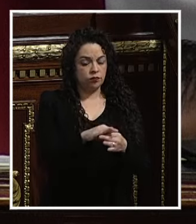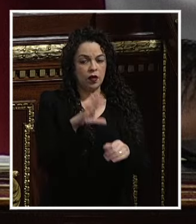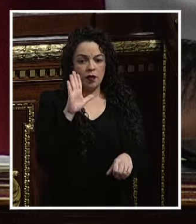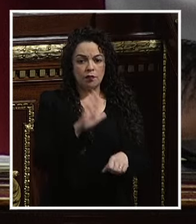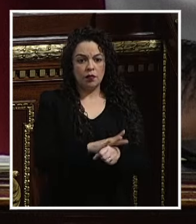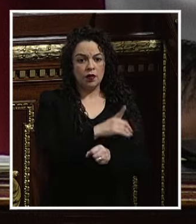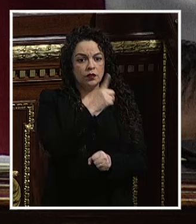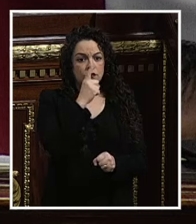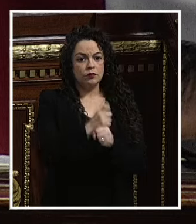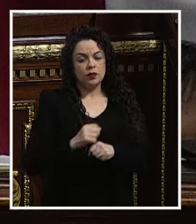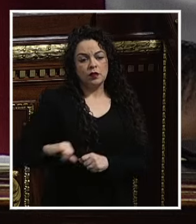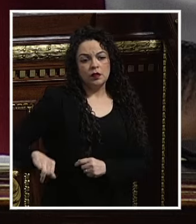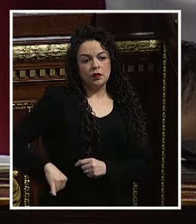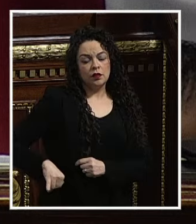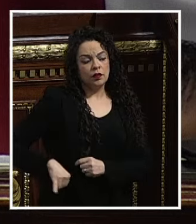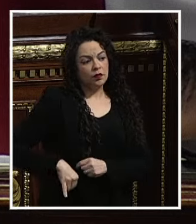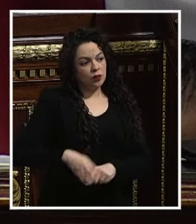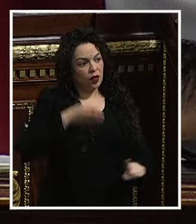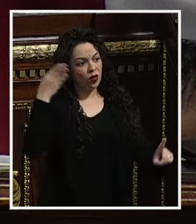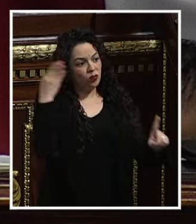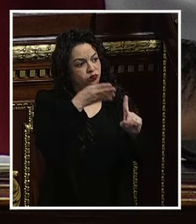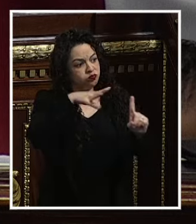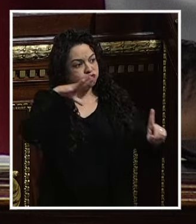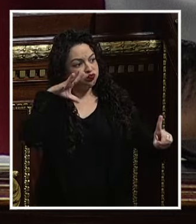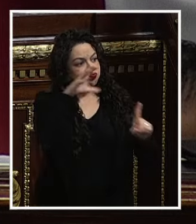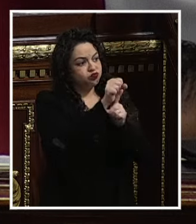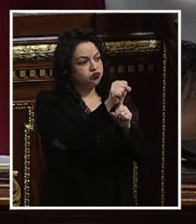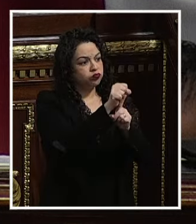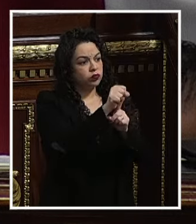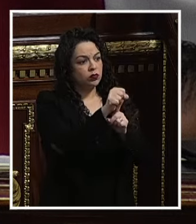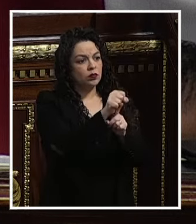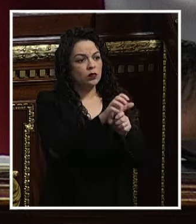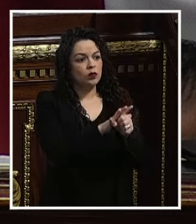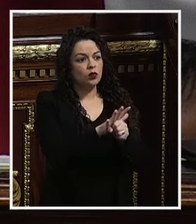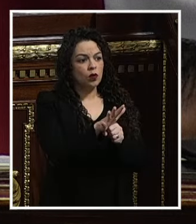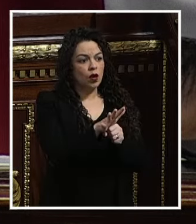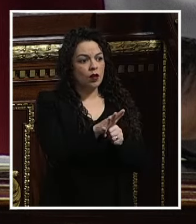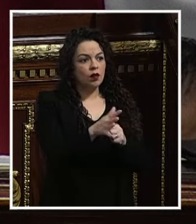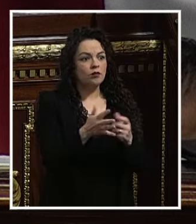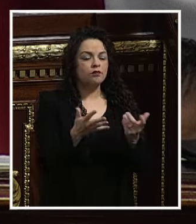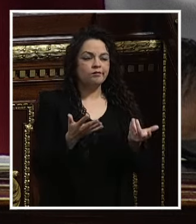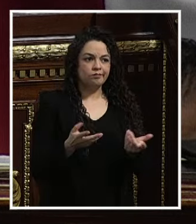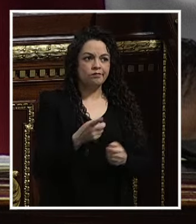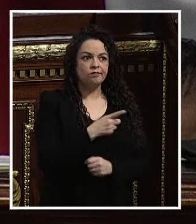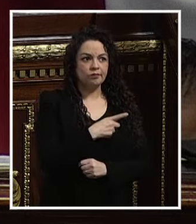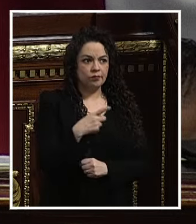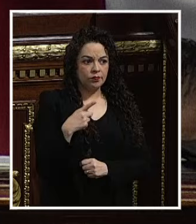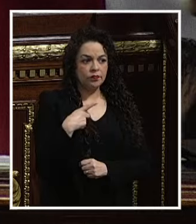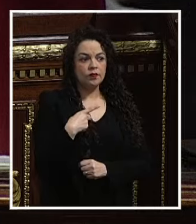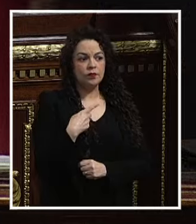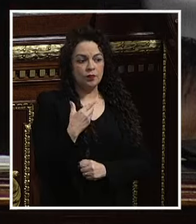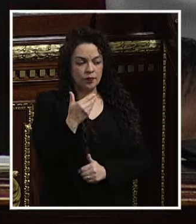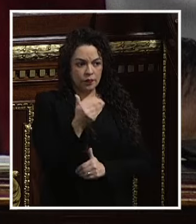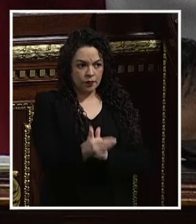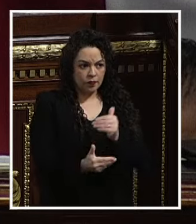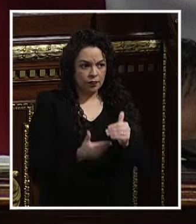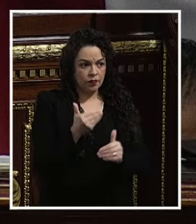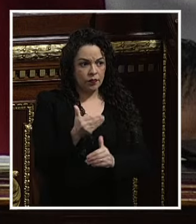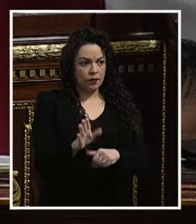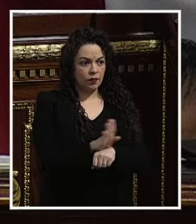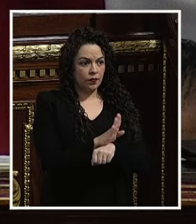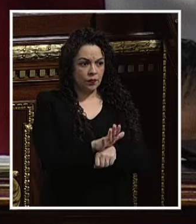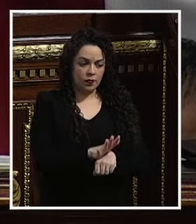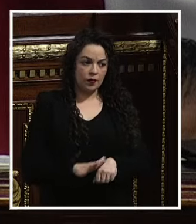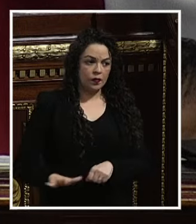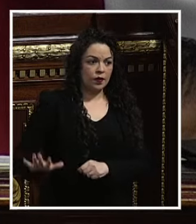primordial de nuestro desempeño debe ser contribuir a la consecución del bien público y a